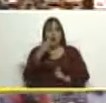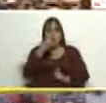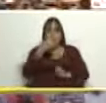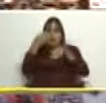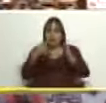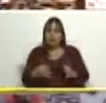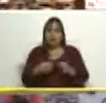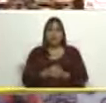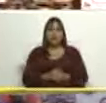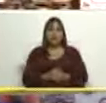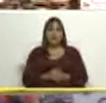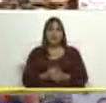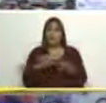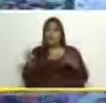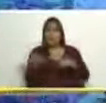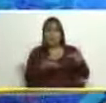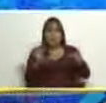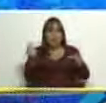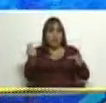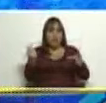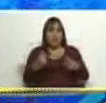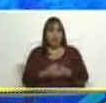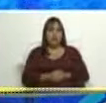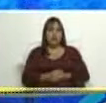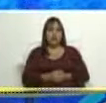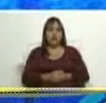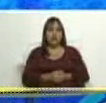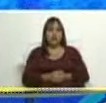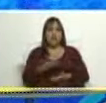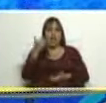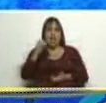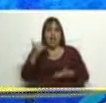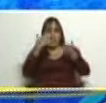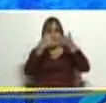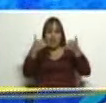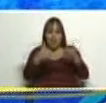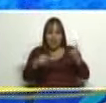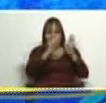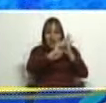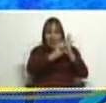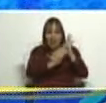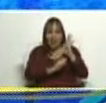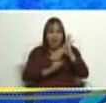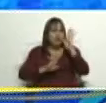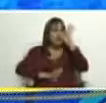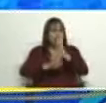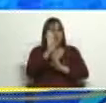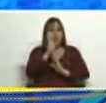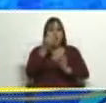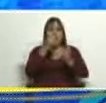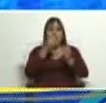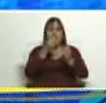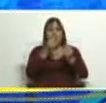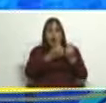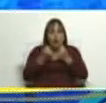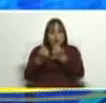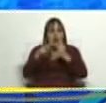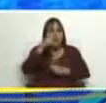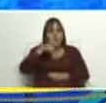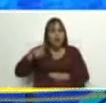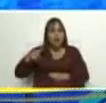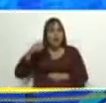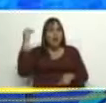Ya la platica está hecha, está lista para avanzar en la economía popular en el